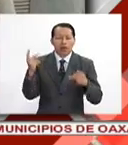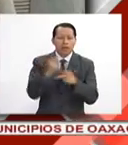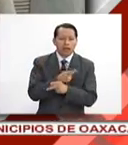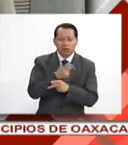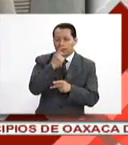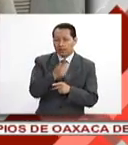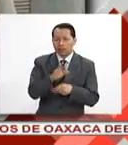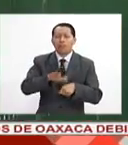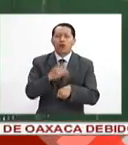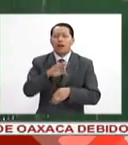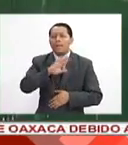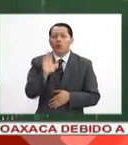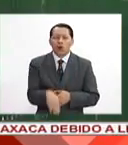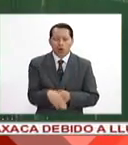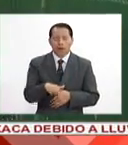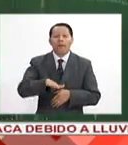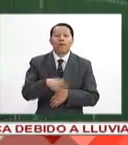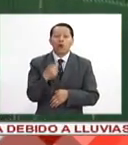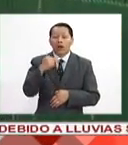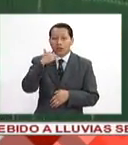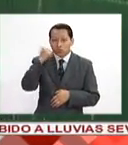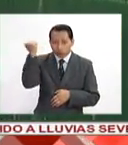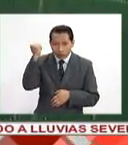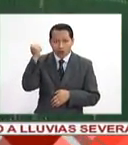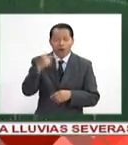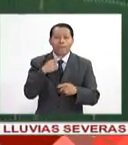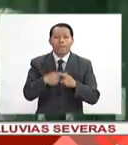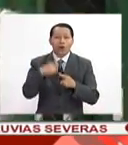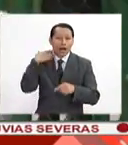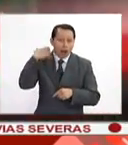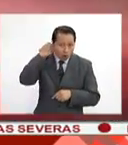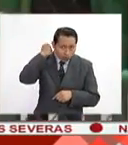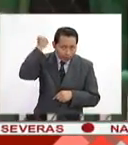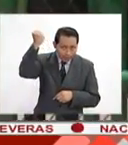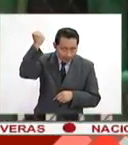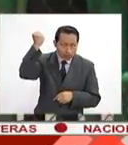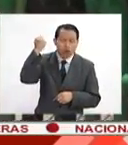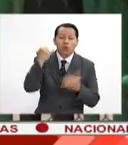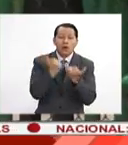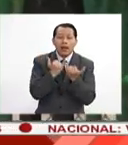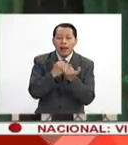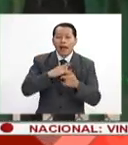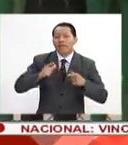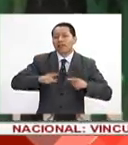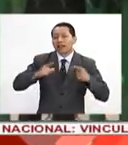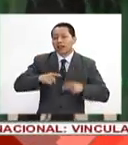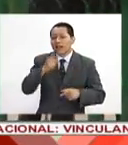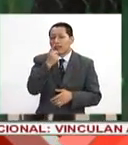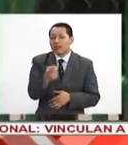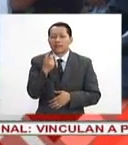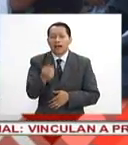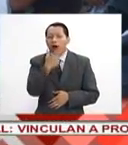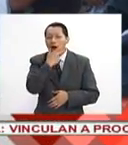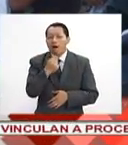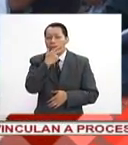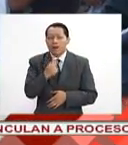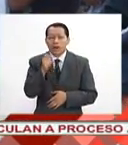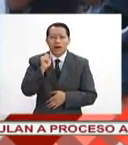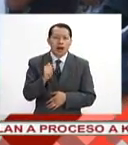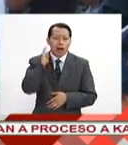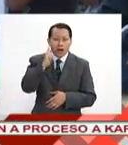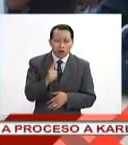la causa de la muerte corresponde a un suicidio por ahorcamiento. Por otra parte, la Fiscalía descartó que el reo presentara señales de